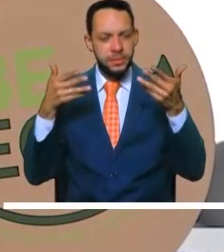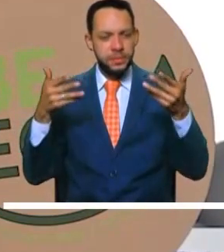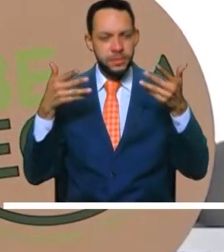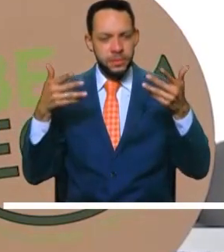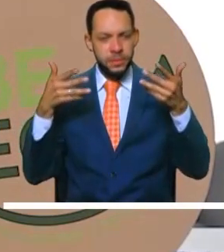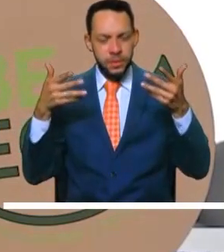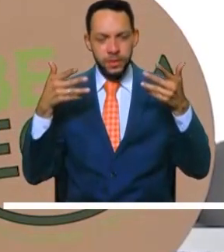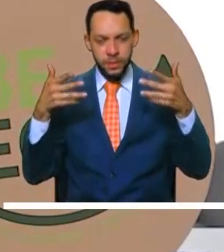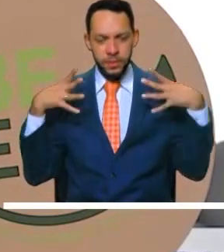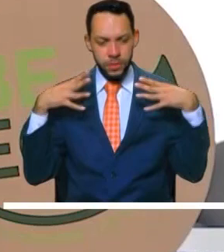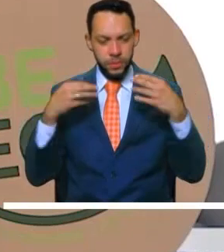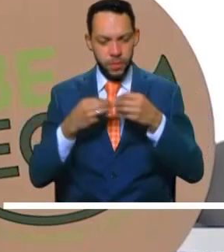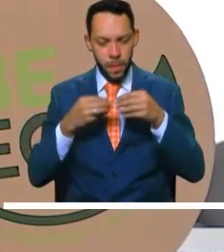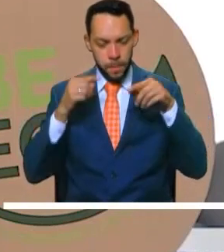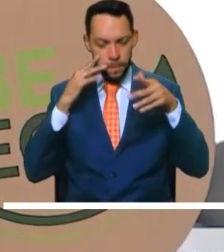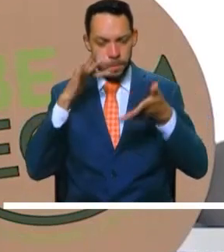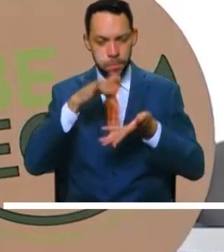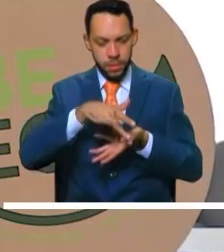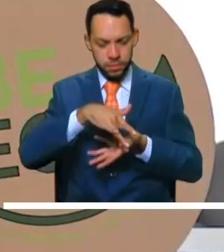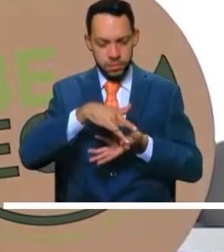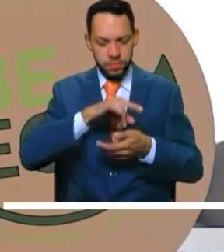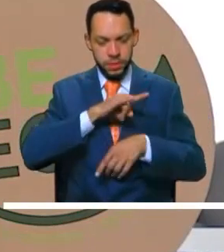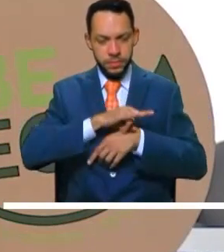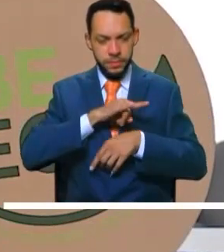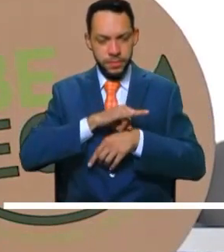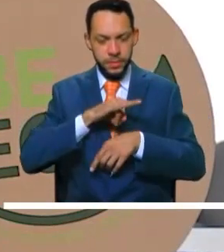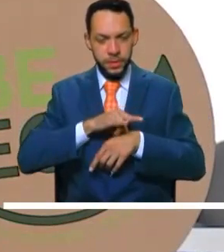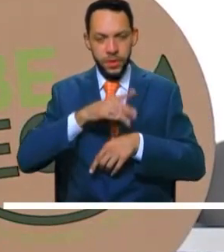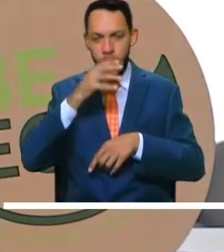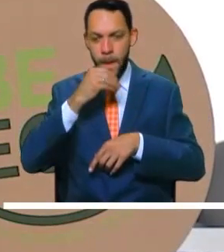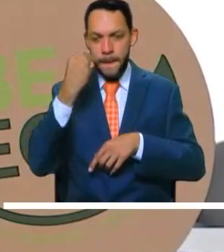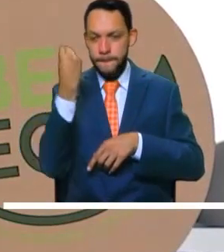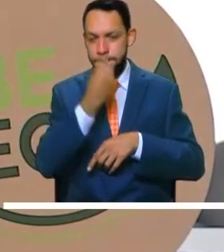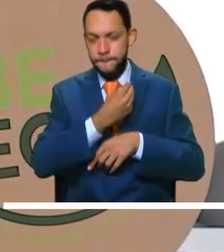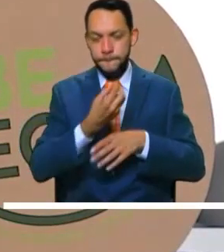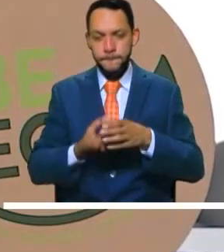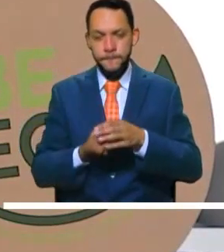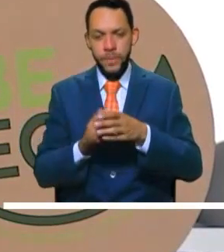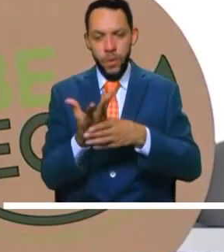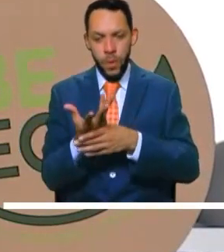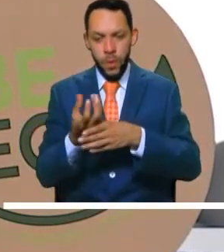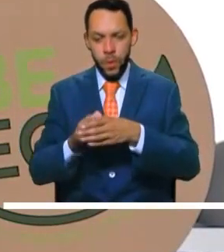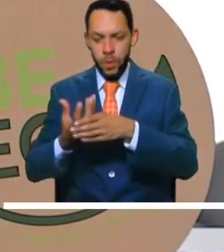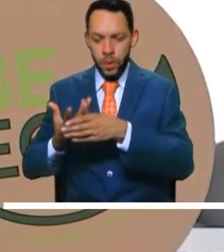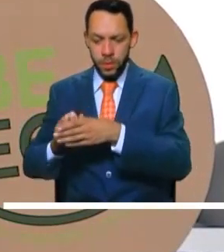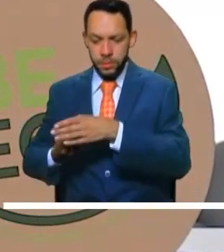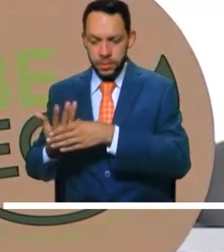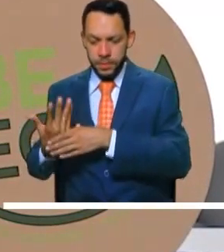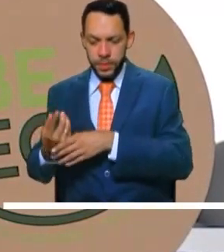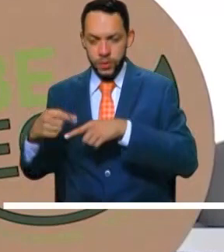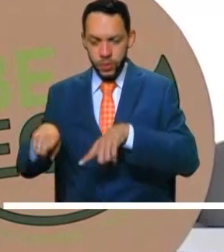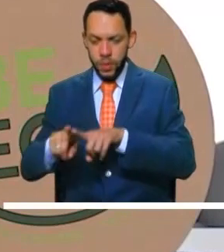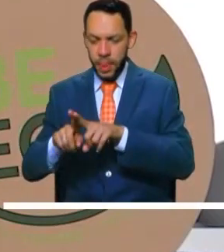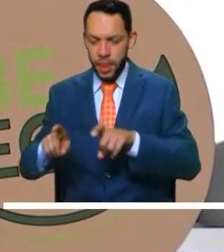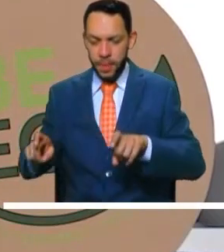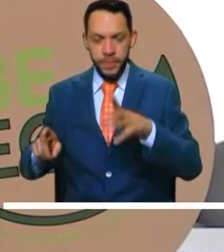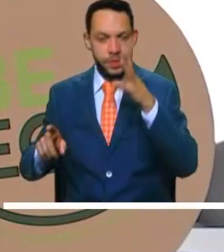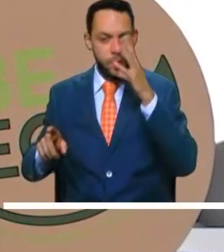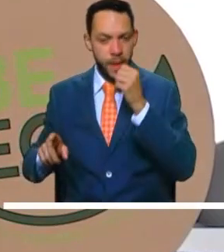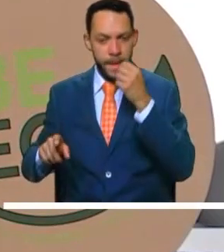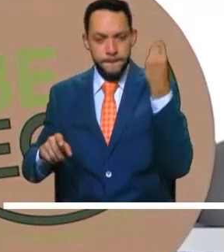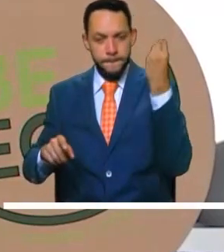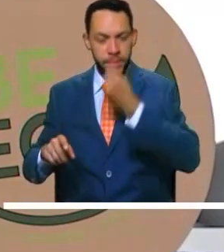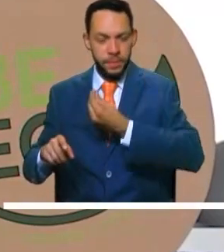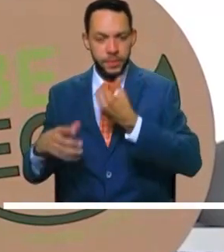aquí parados. Ni siquiera existirían las plantas, los animales, no había biodiversidad. Y por ende, pues nosotros no